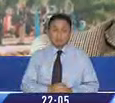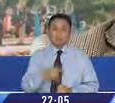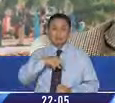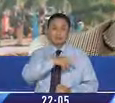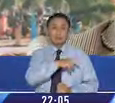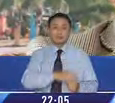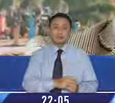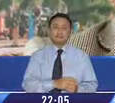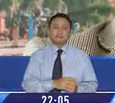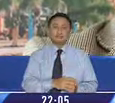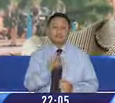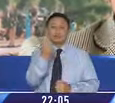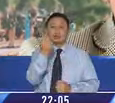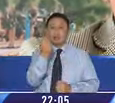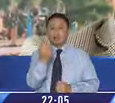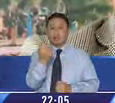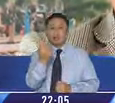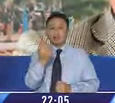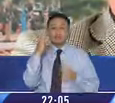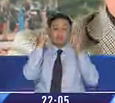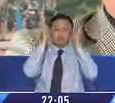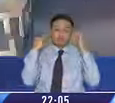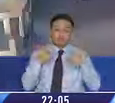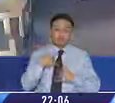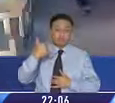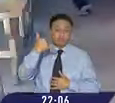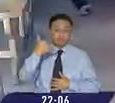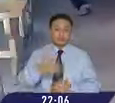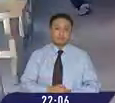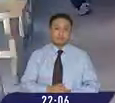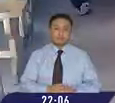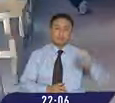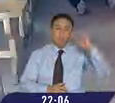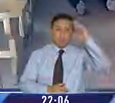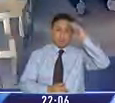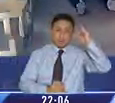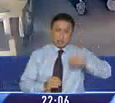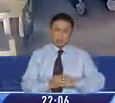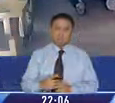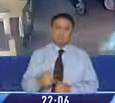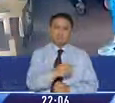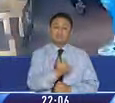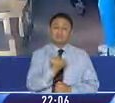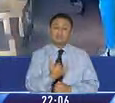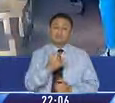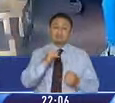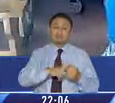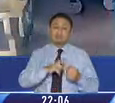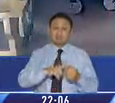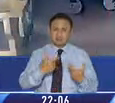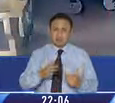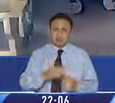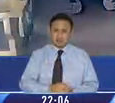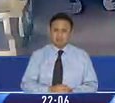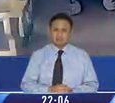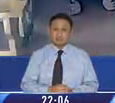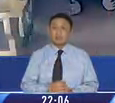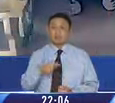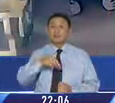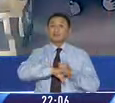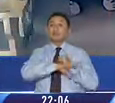se le llevaron lo que es dinero, joyas, teléfono. La policía sabe de la situación que atraviesa el Distrito Metropolitano de Quito. Este